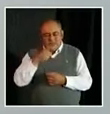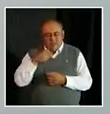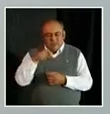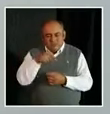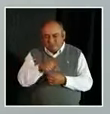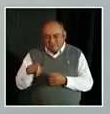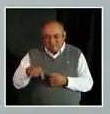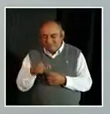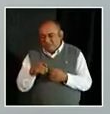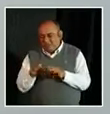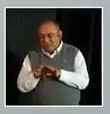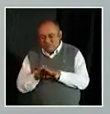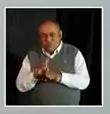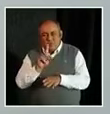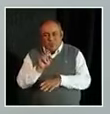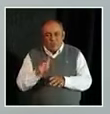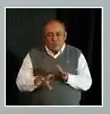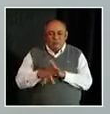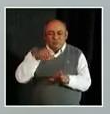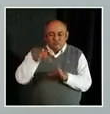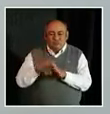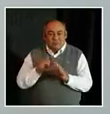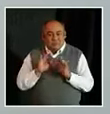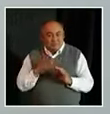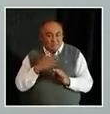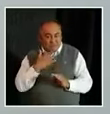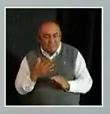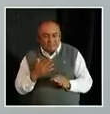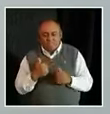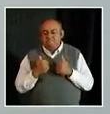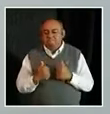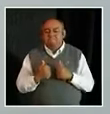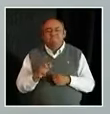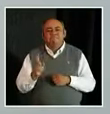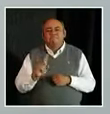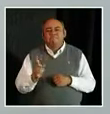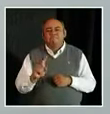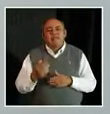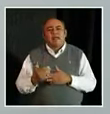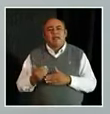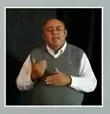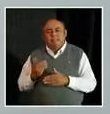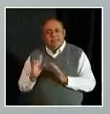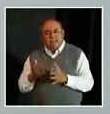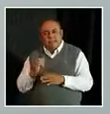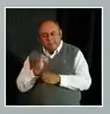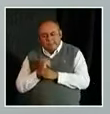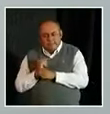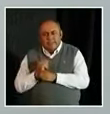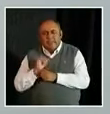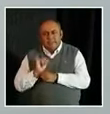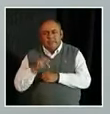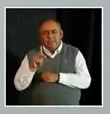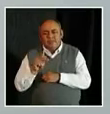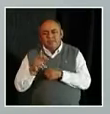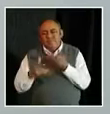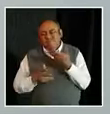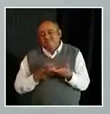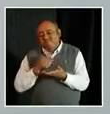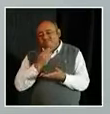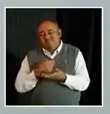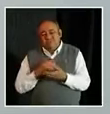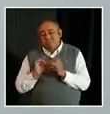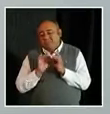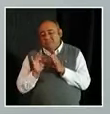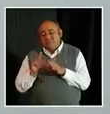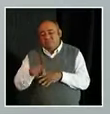situación de que no están dando las cantidades previstas por los estudios geológicos y geohidrológicos. Y bueno, pues